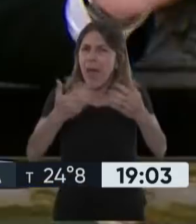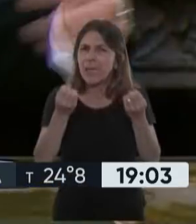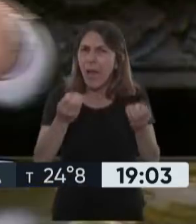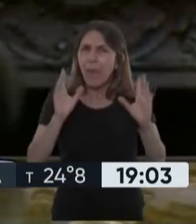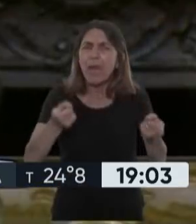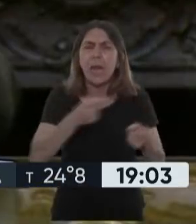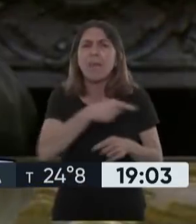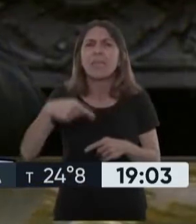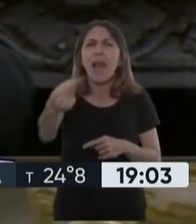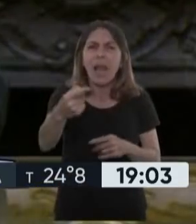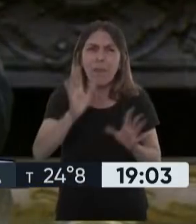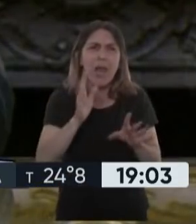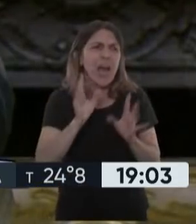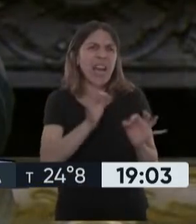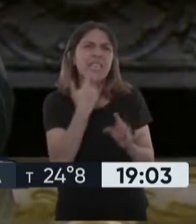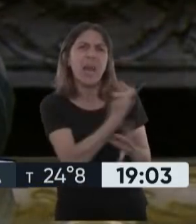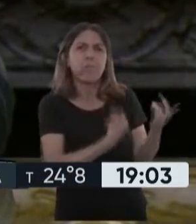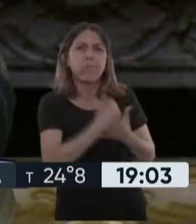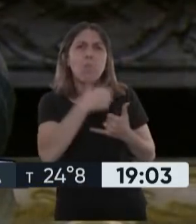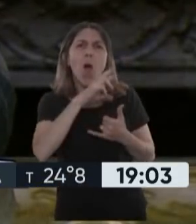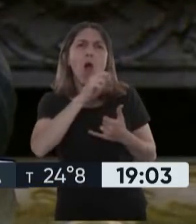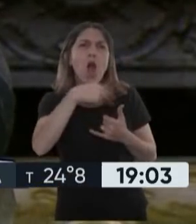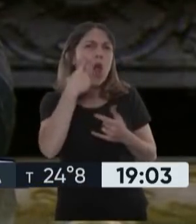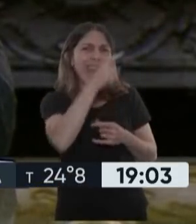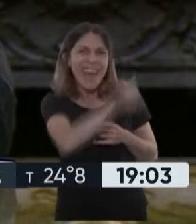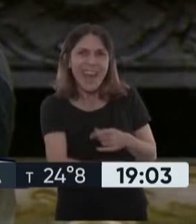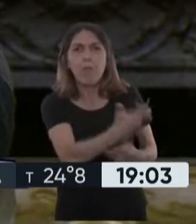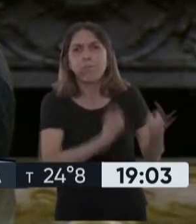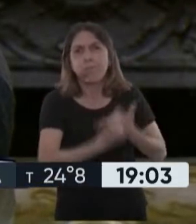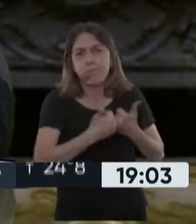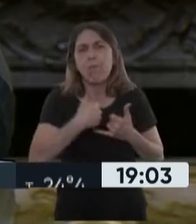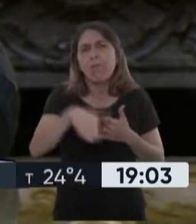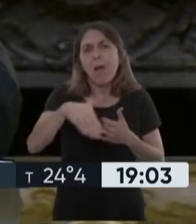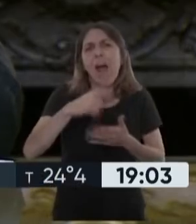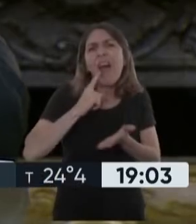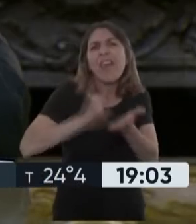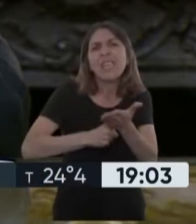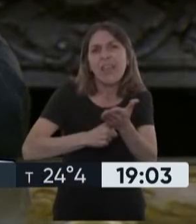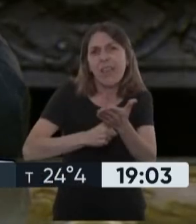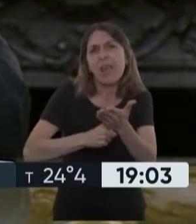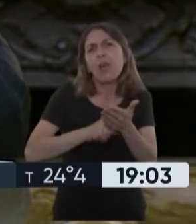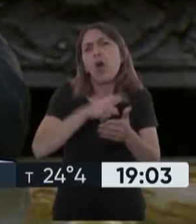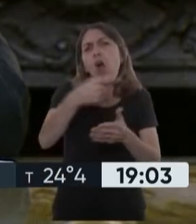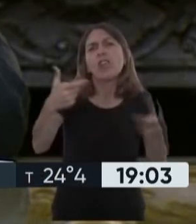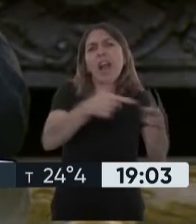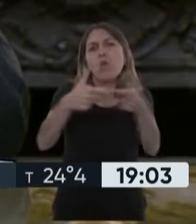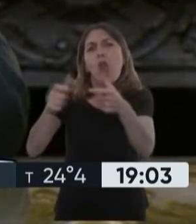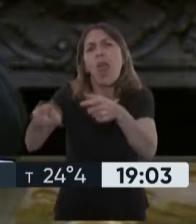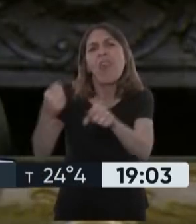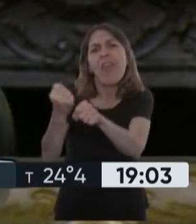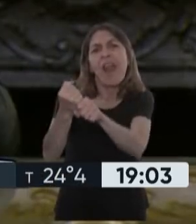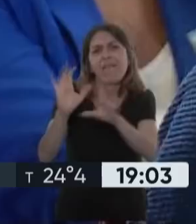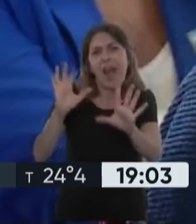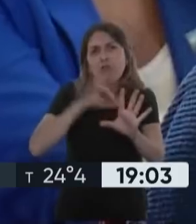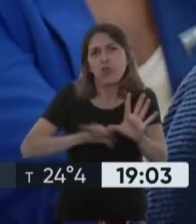sé que la semana que viene, me comentaba recién Claudio Moroni, vamos a tener más definiciones en muchas paritarias y